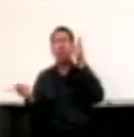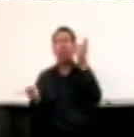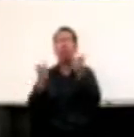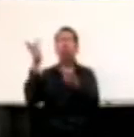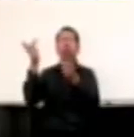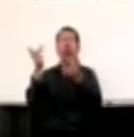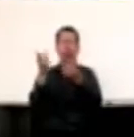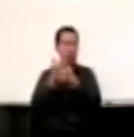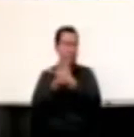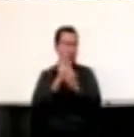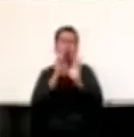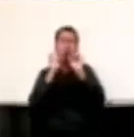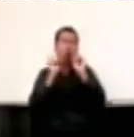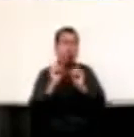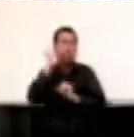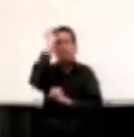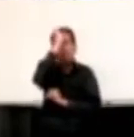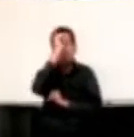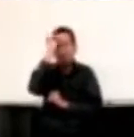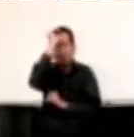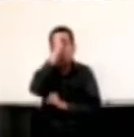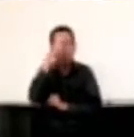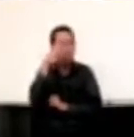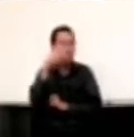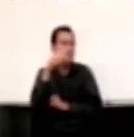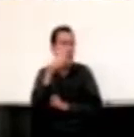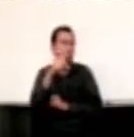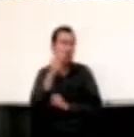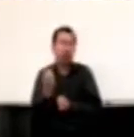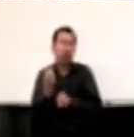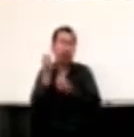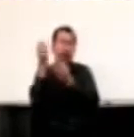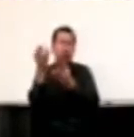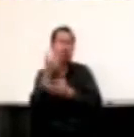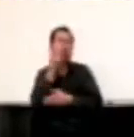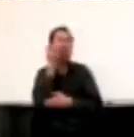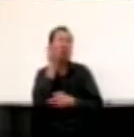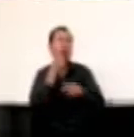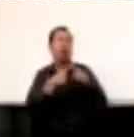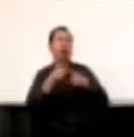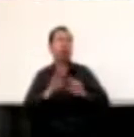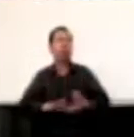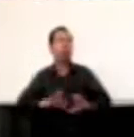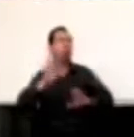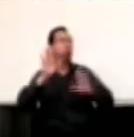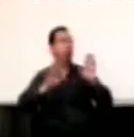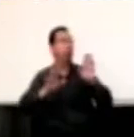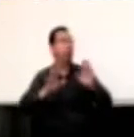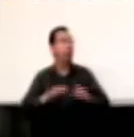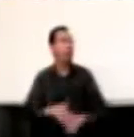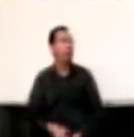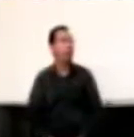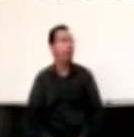o algún comentario referido a nuestro libro, pues puede hacerlo.